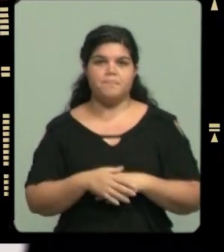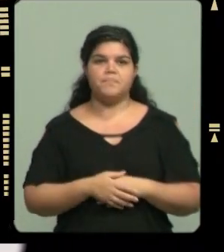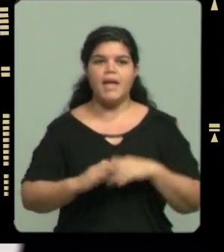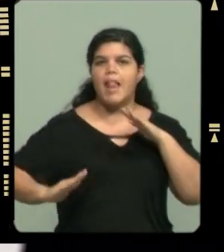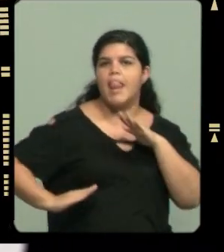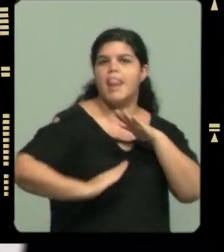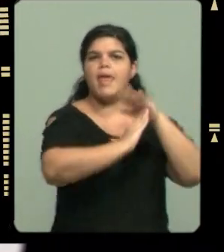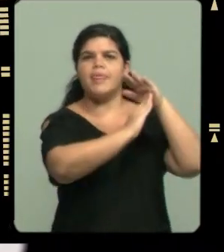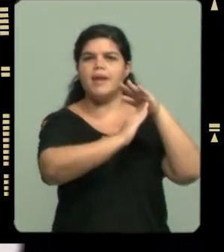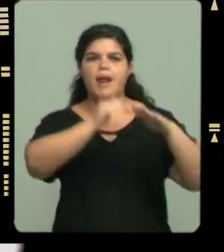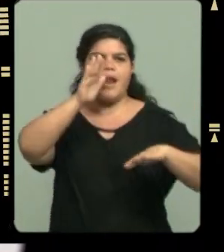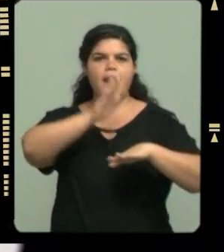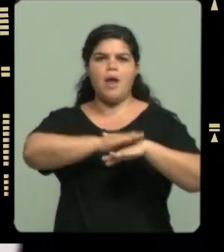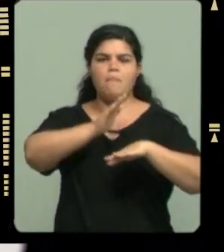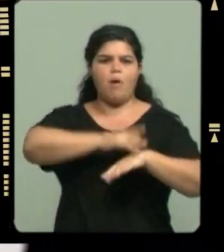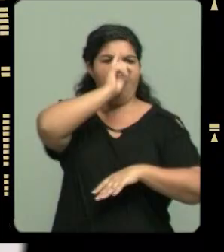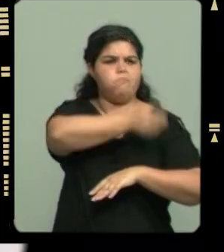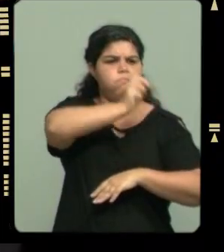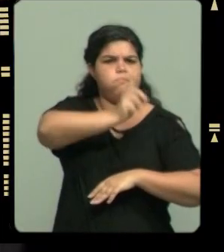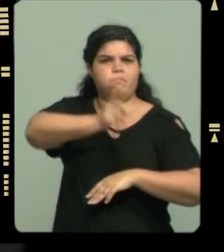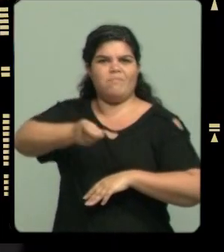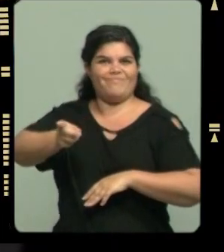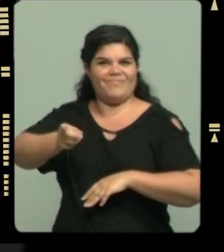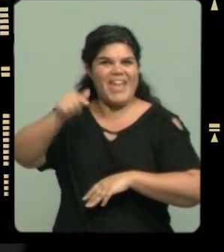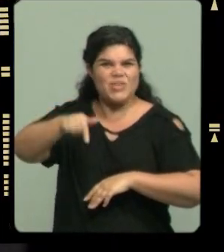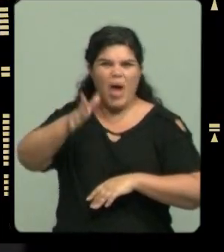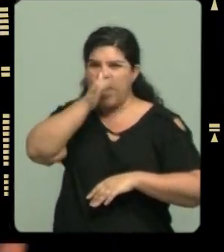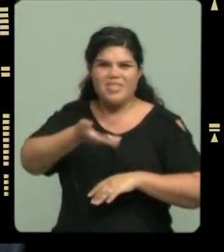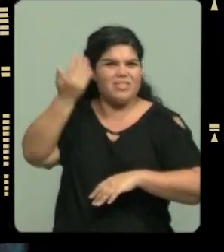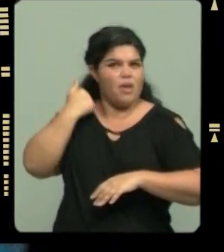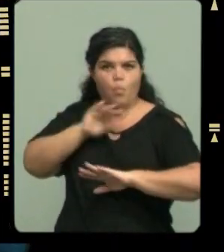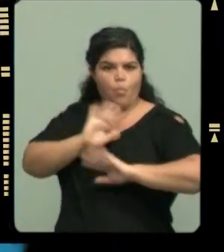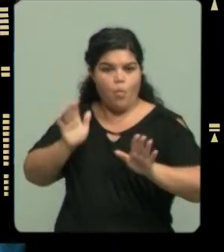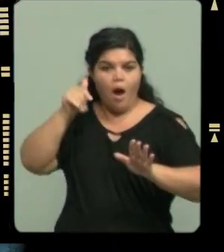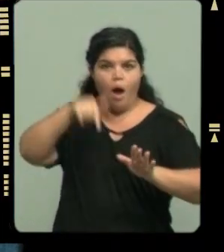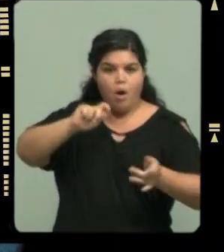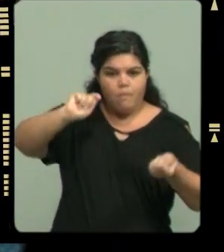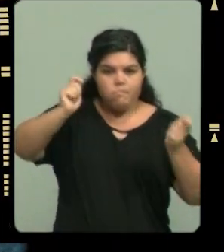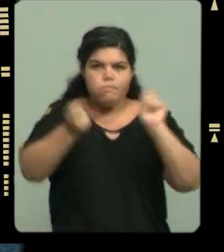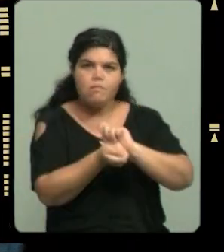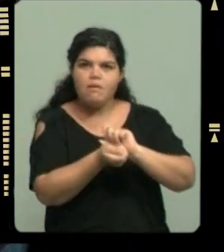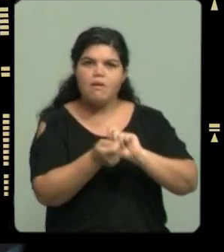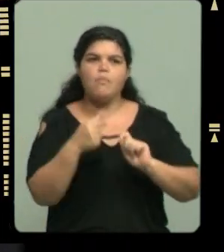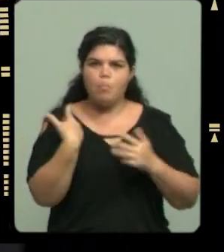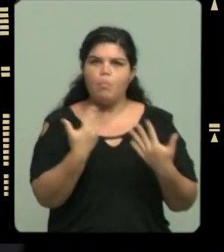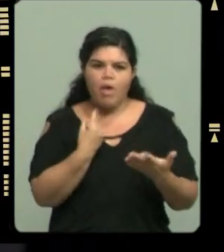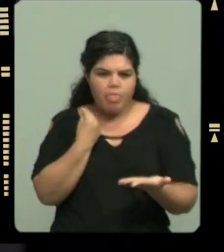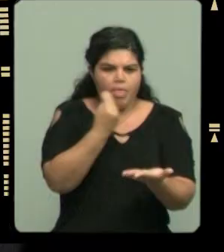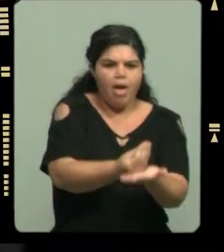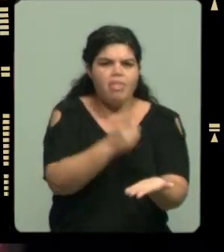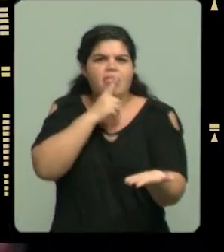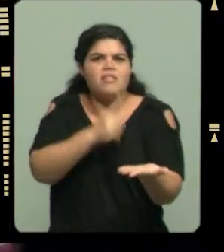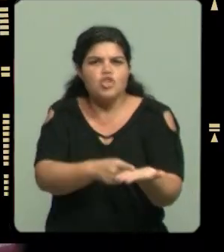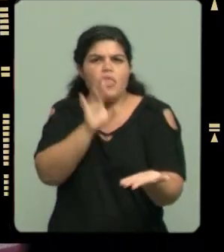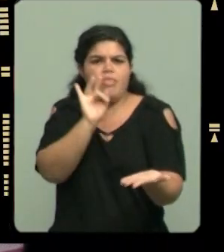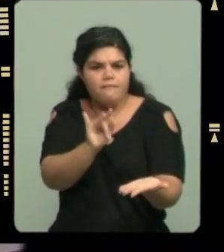depende estrictamente de la carga autoritaria, sino de la capacidad de movilizar a otros para afrontar y aprender en decisiones